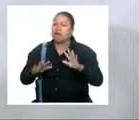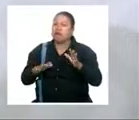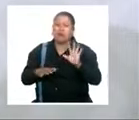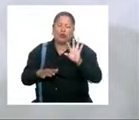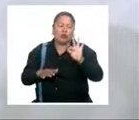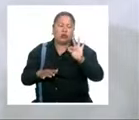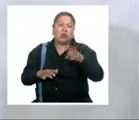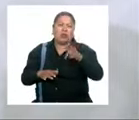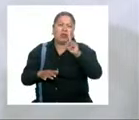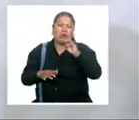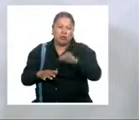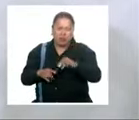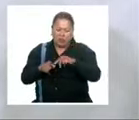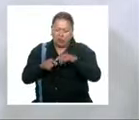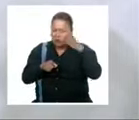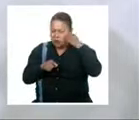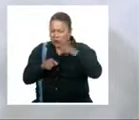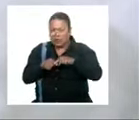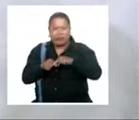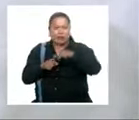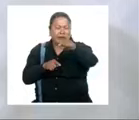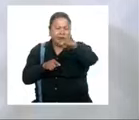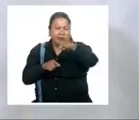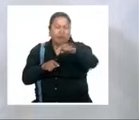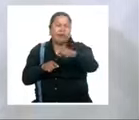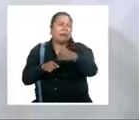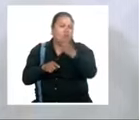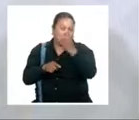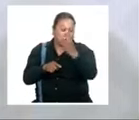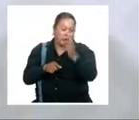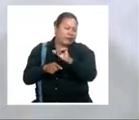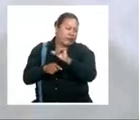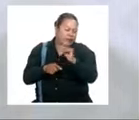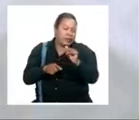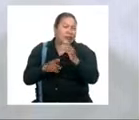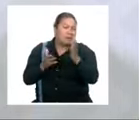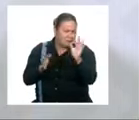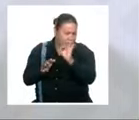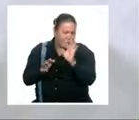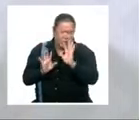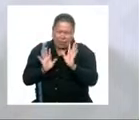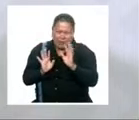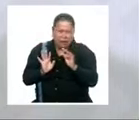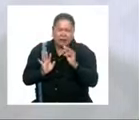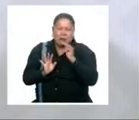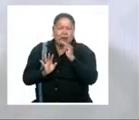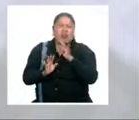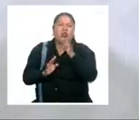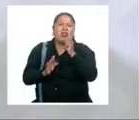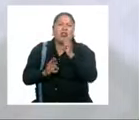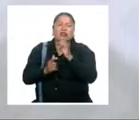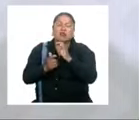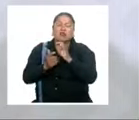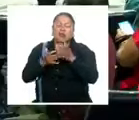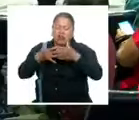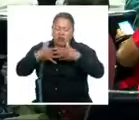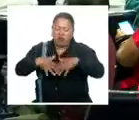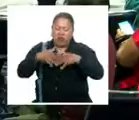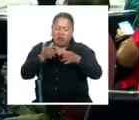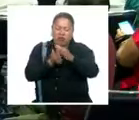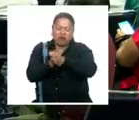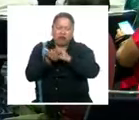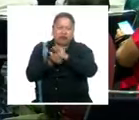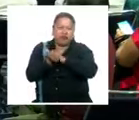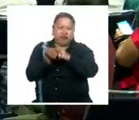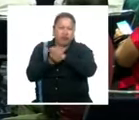40 kilómetros de la ciudad de Oaxaca y muy pronto con una planta tratadora de residuos